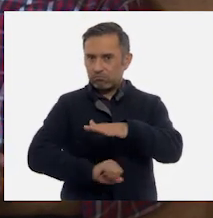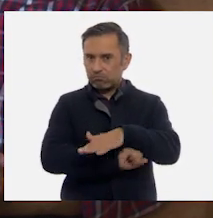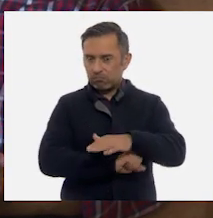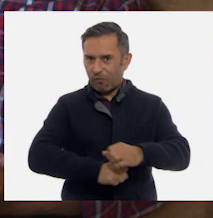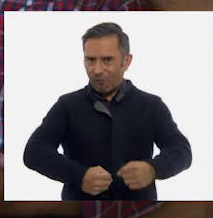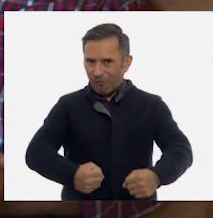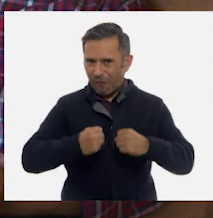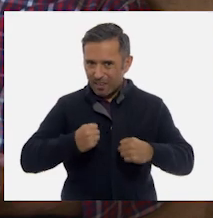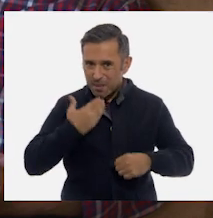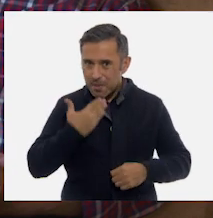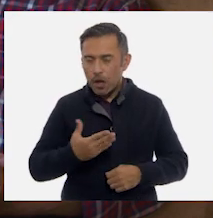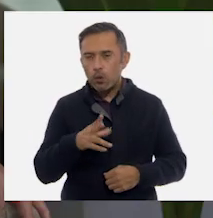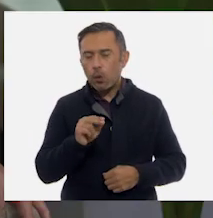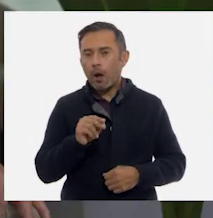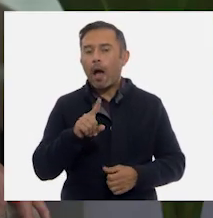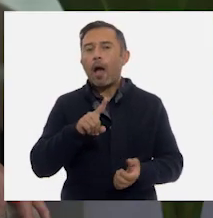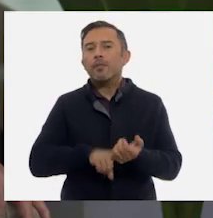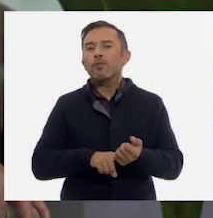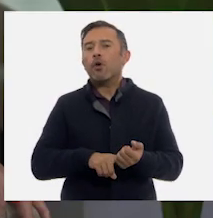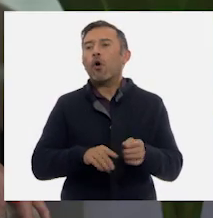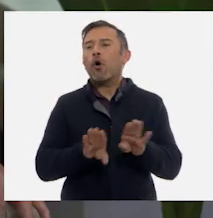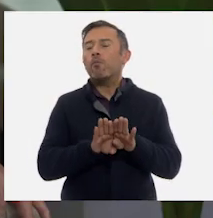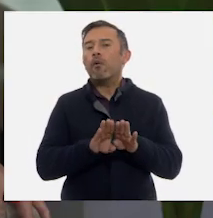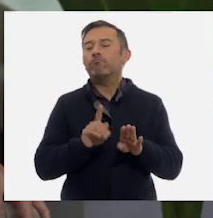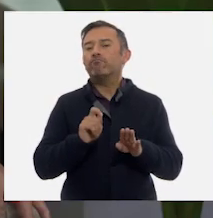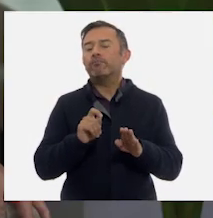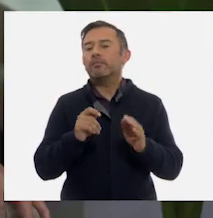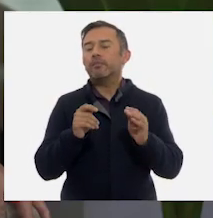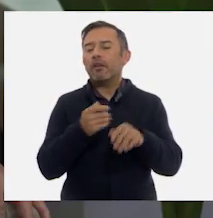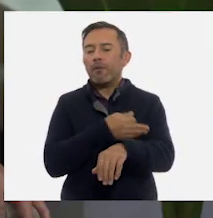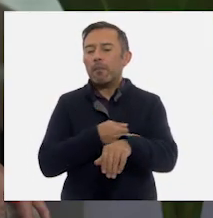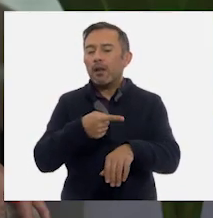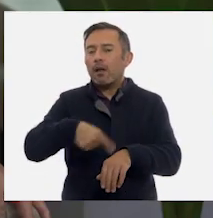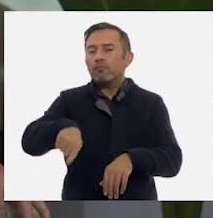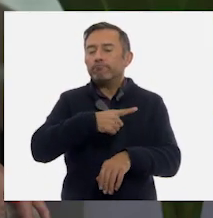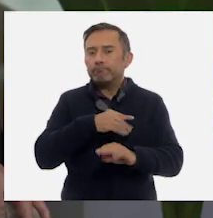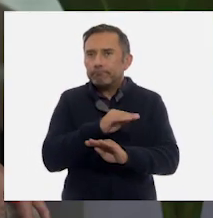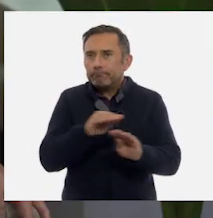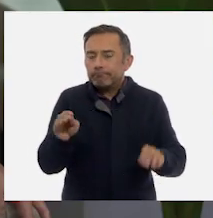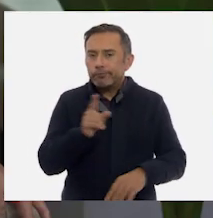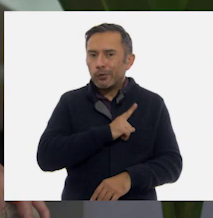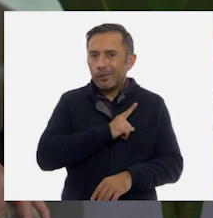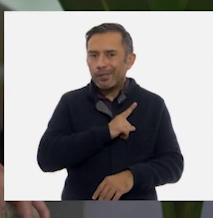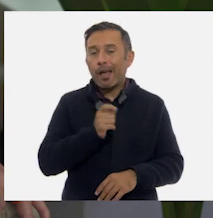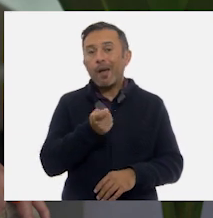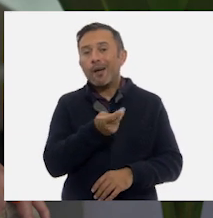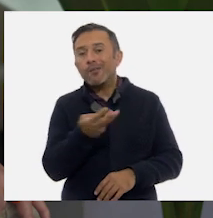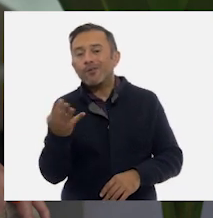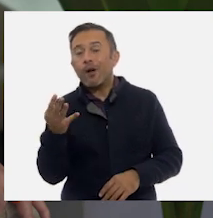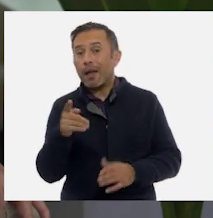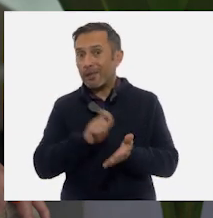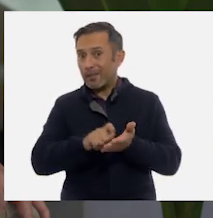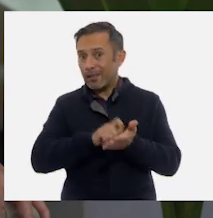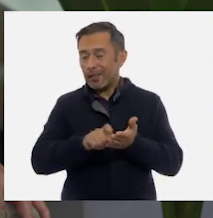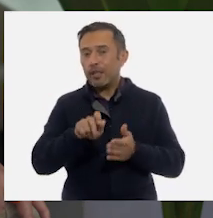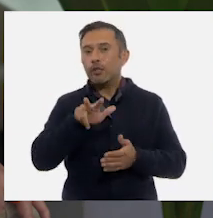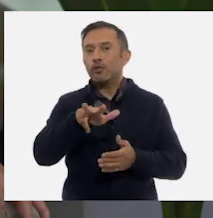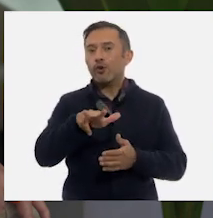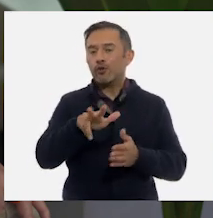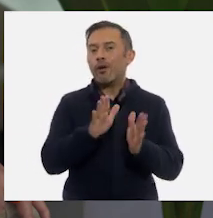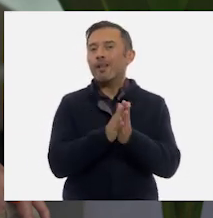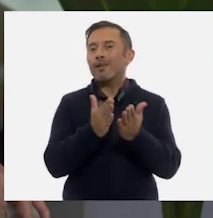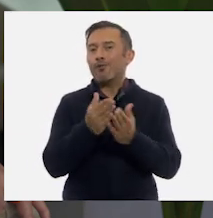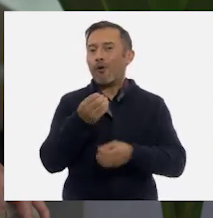hogar donde hay soledad. Elena Garro en total tiene 18 obras de teatro, que es muy poco para lo